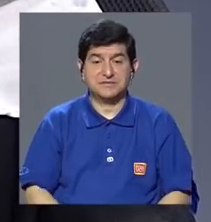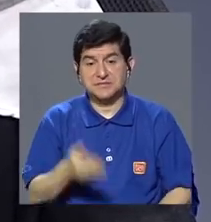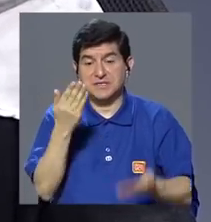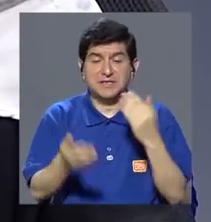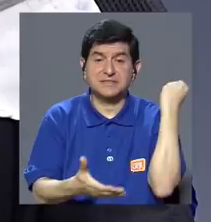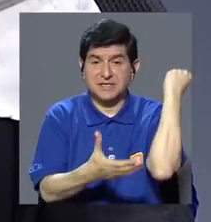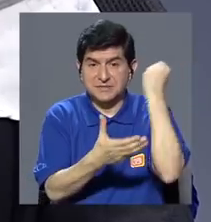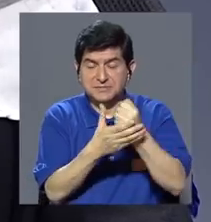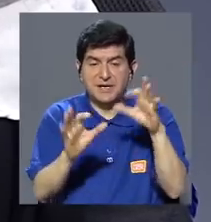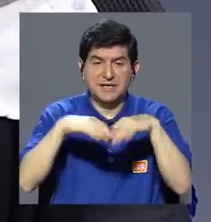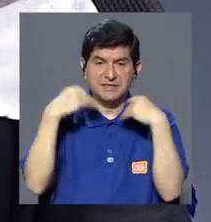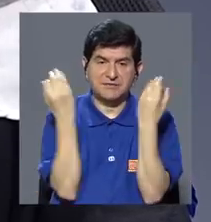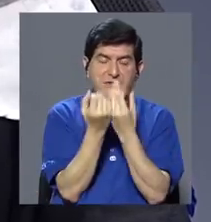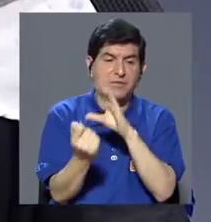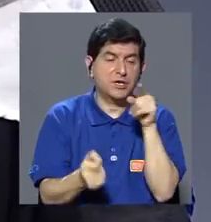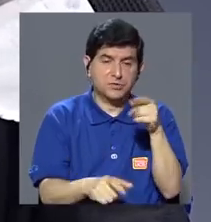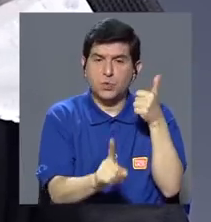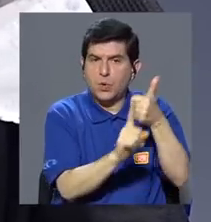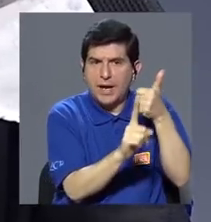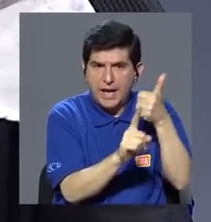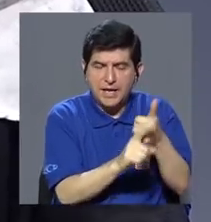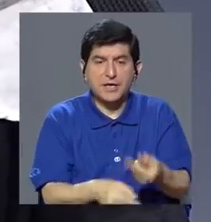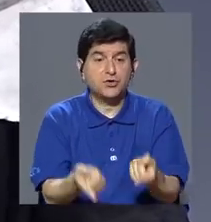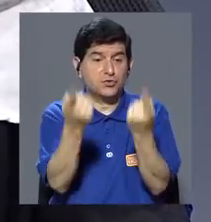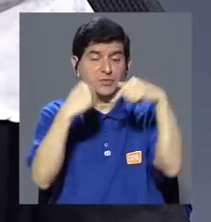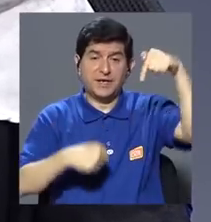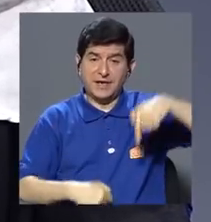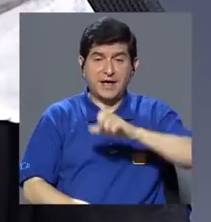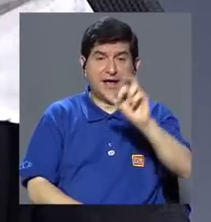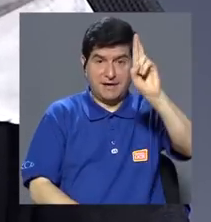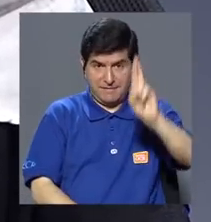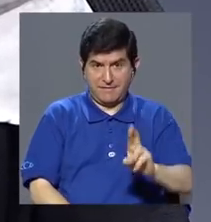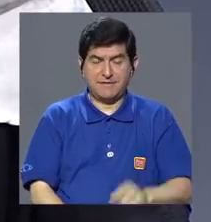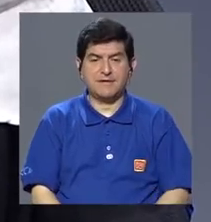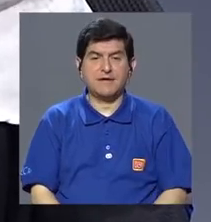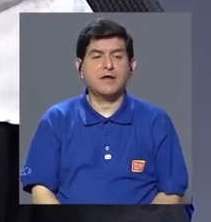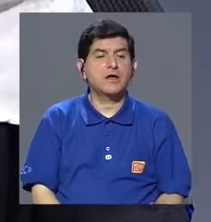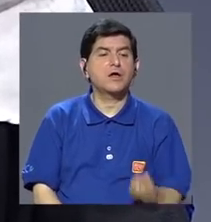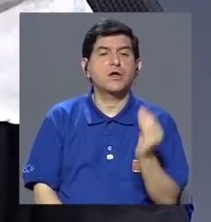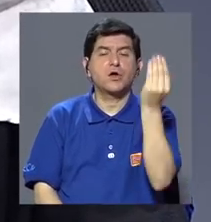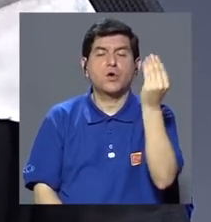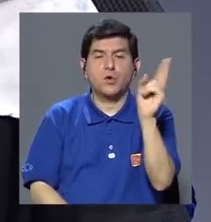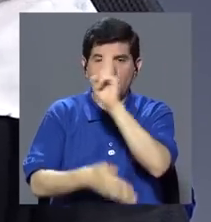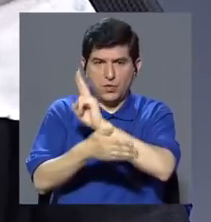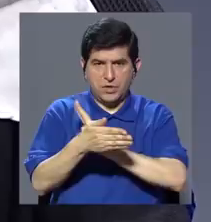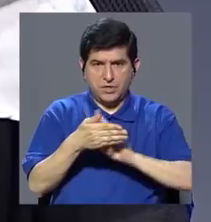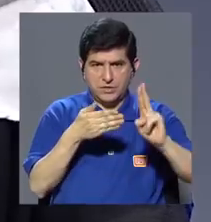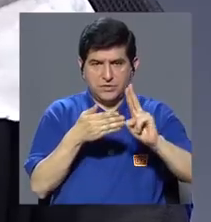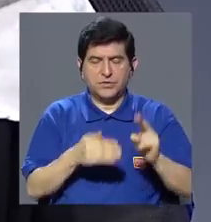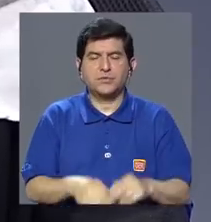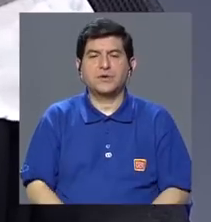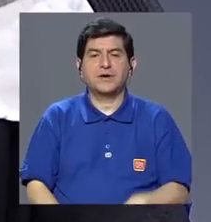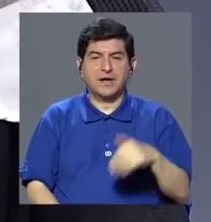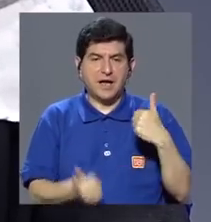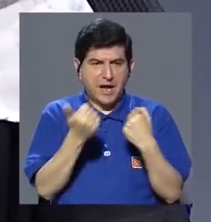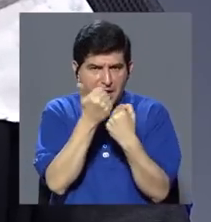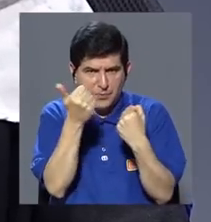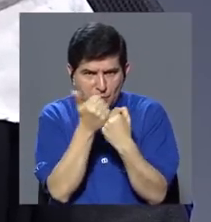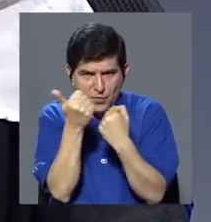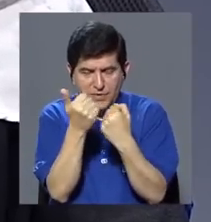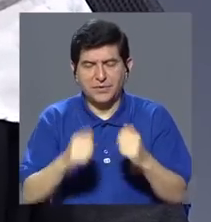su familia nos pueden matar a ellos están viniendo aquí a costa rica y los jóvenes universitaria están apoyándole